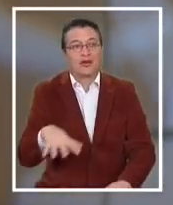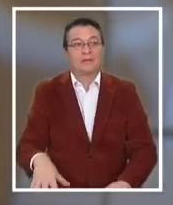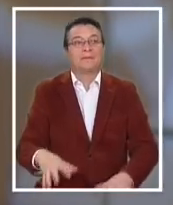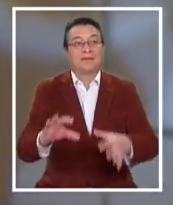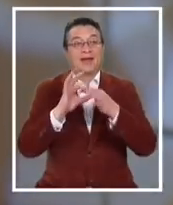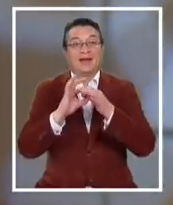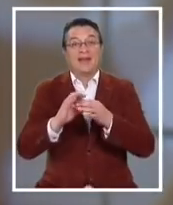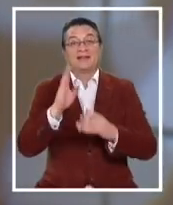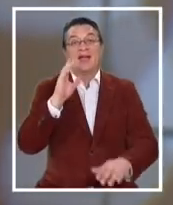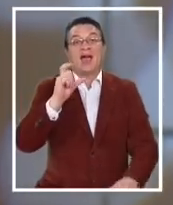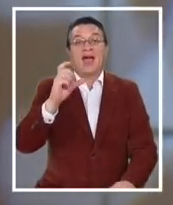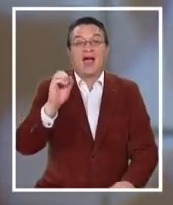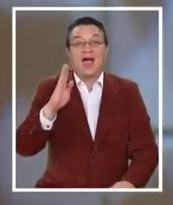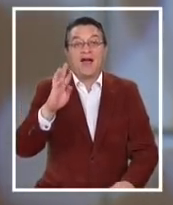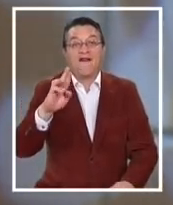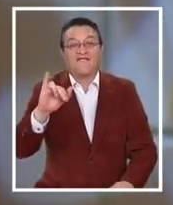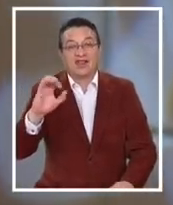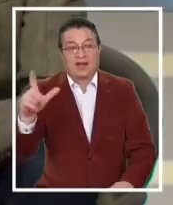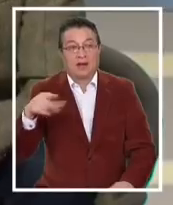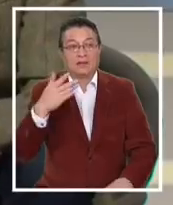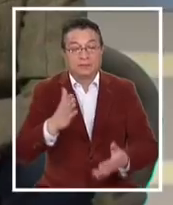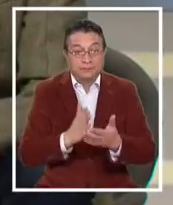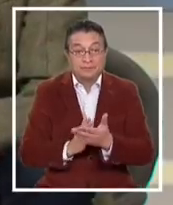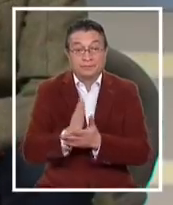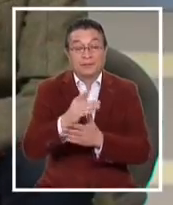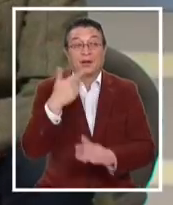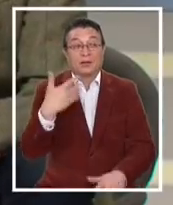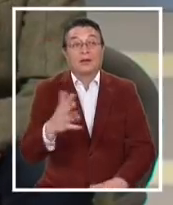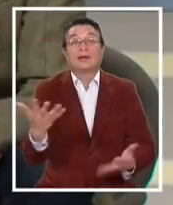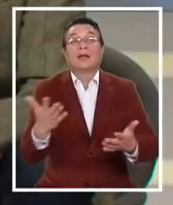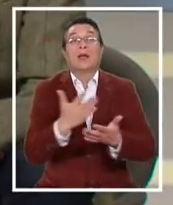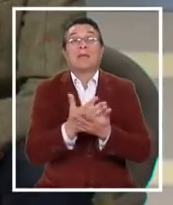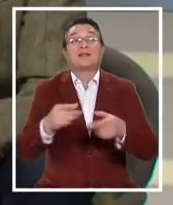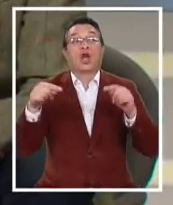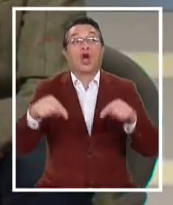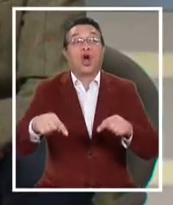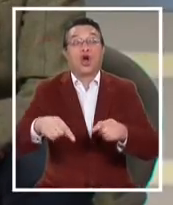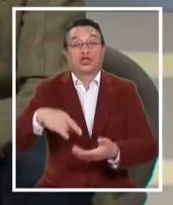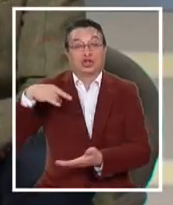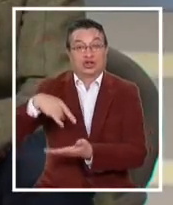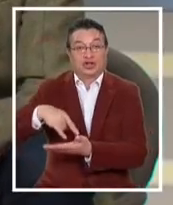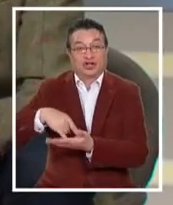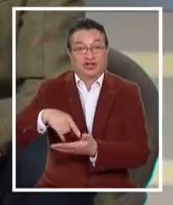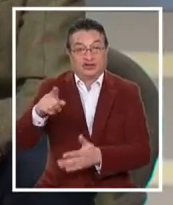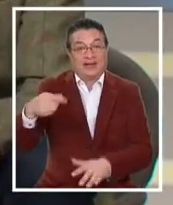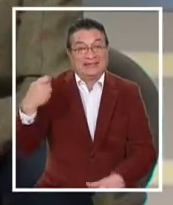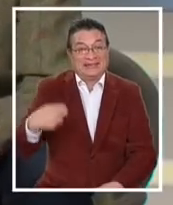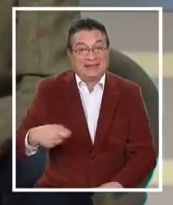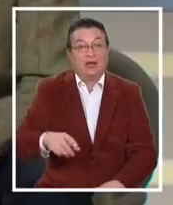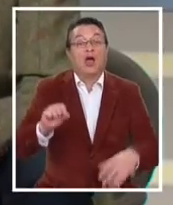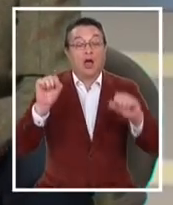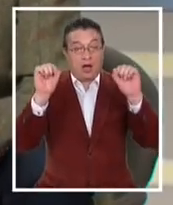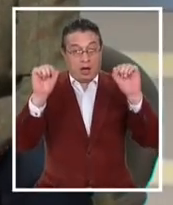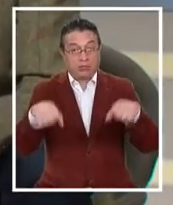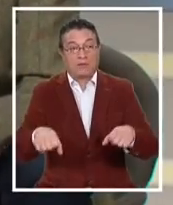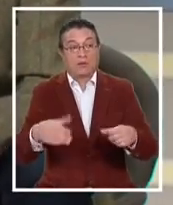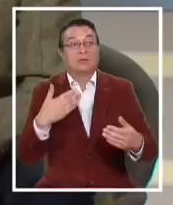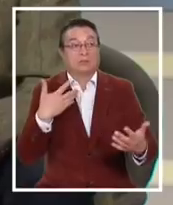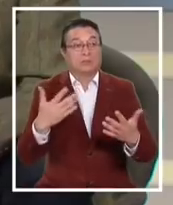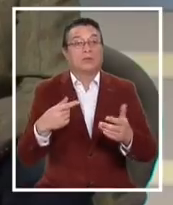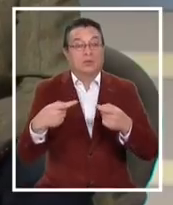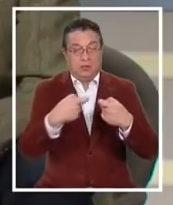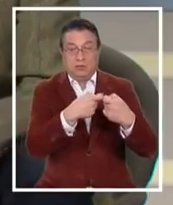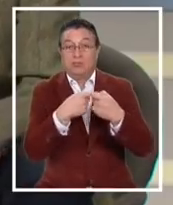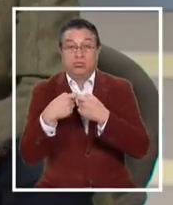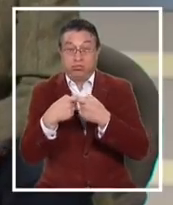Gracias, Gabriel. Partamos por lo que acaba de pasar hoy día en el Congreso, ¿cierto? En el Senado se aprobó, pero con un debate